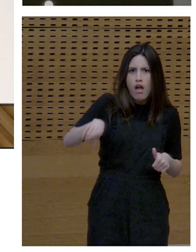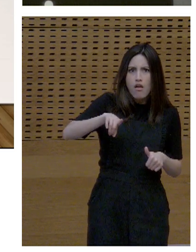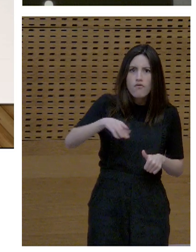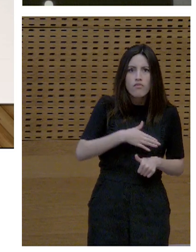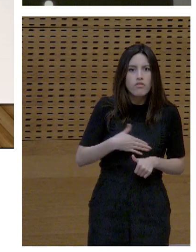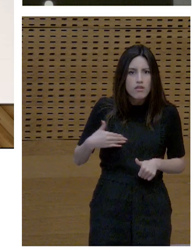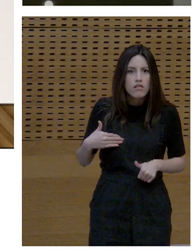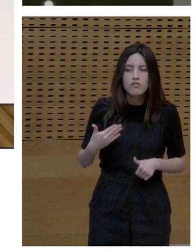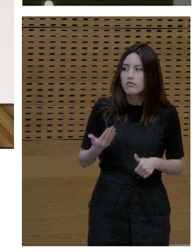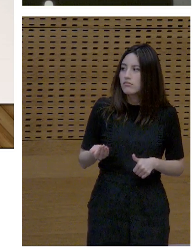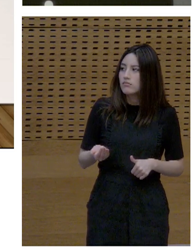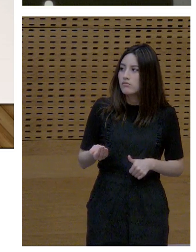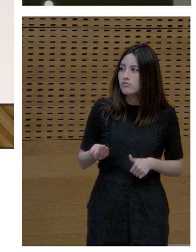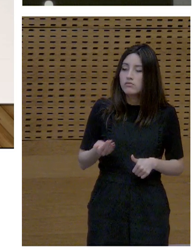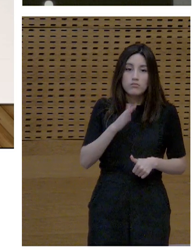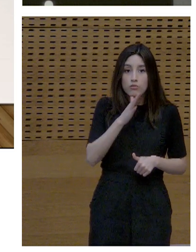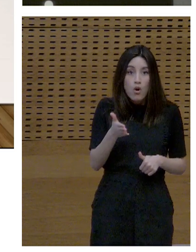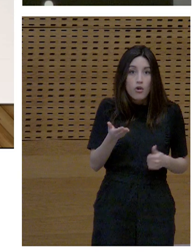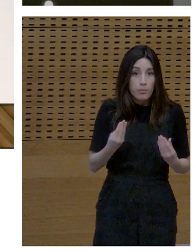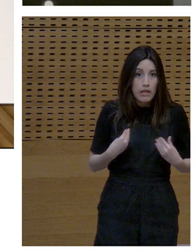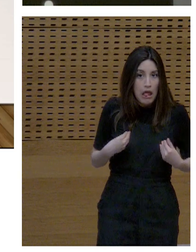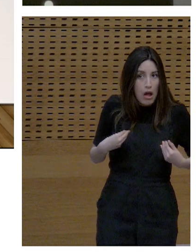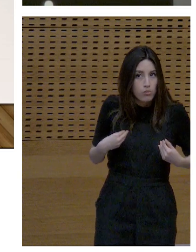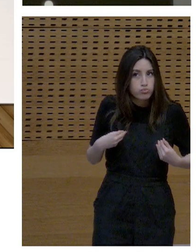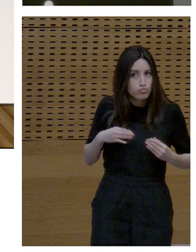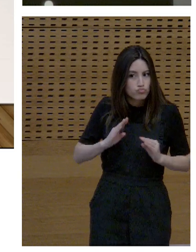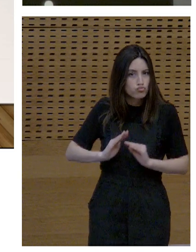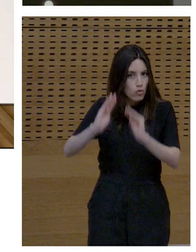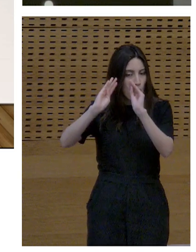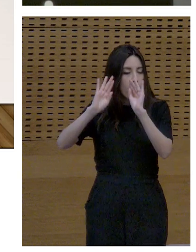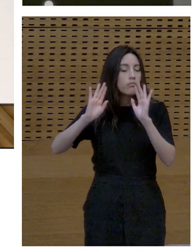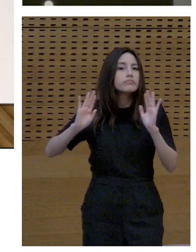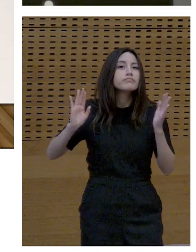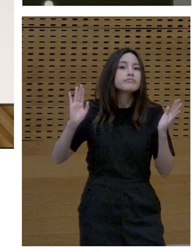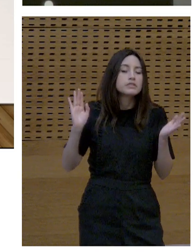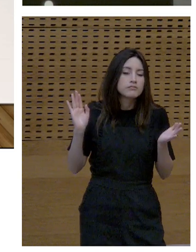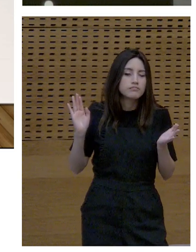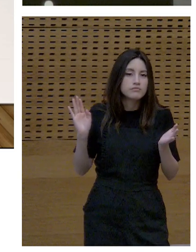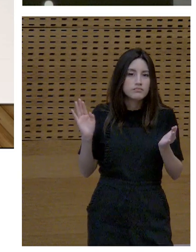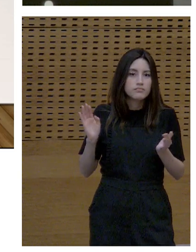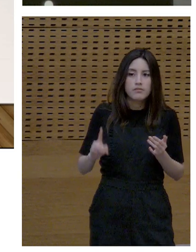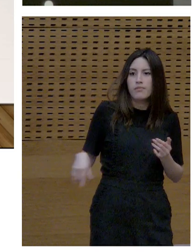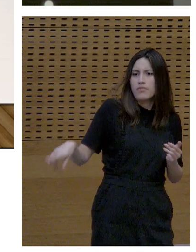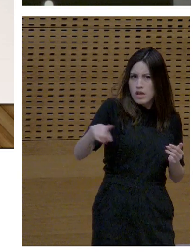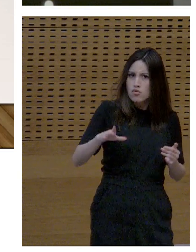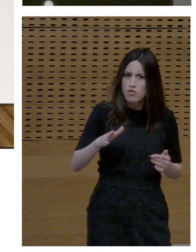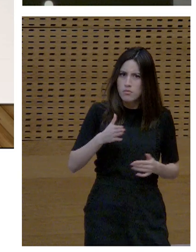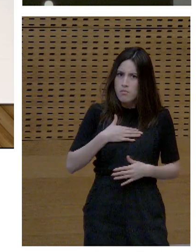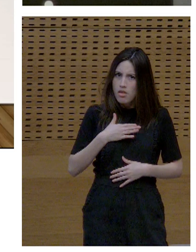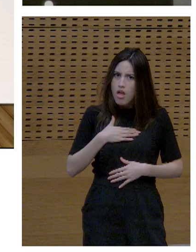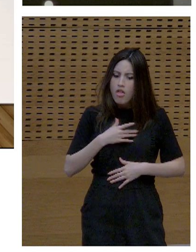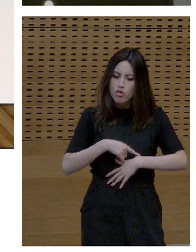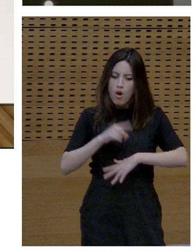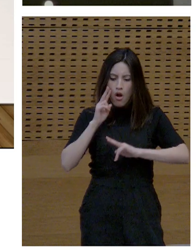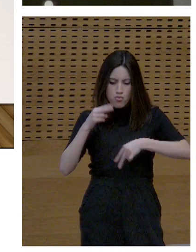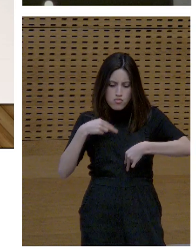porque es su vida, pero también tienen que dedicarse tiempo a sí mismas sin